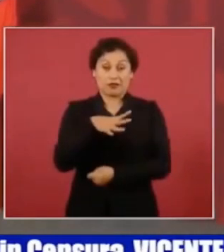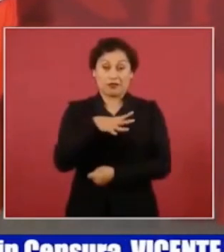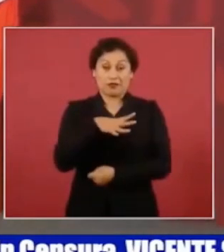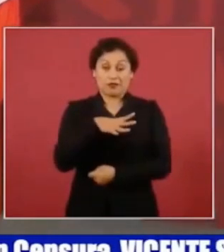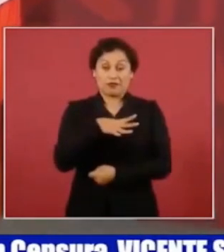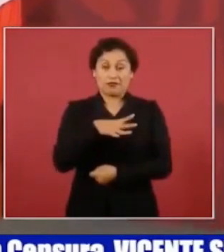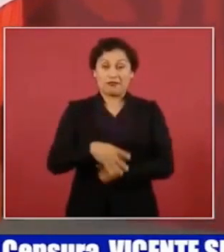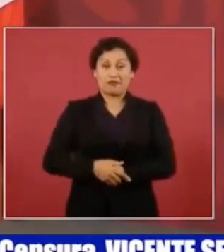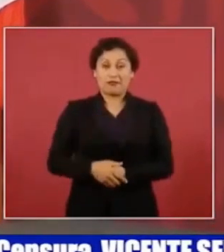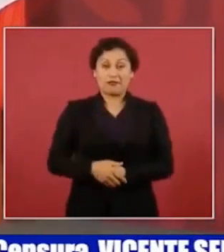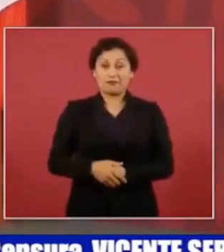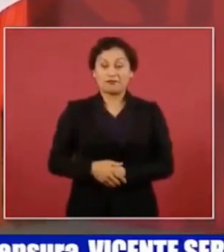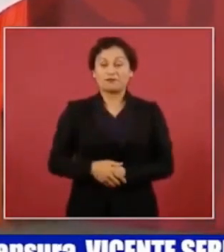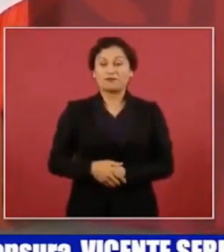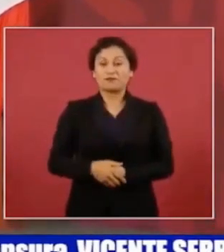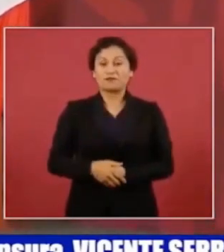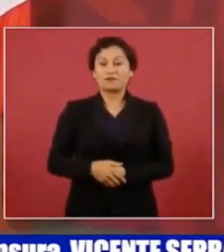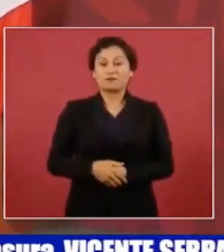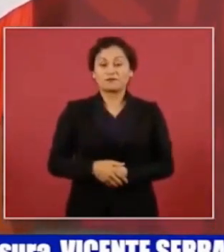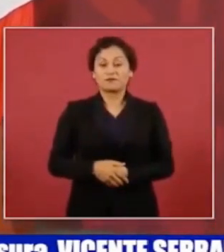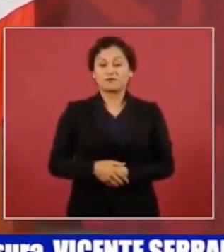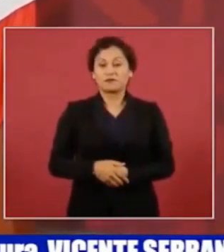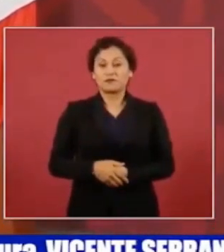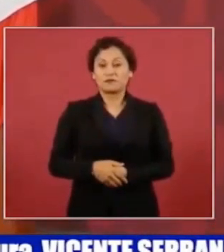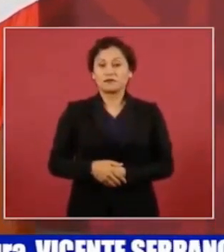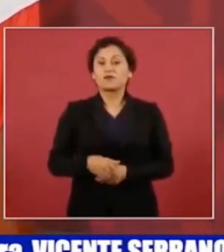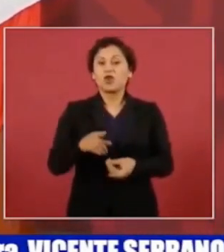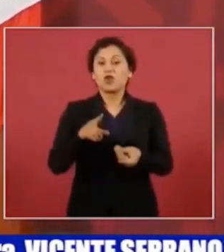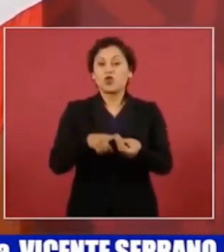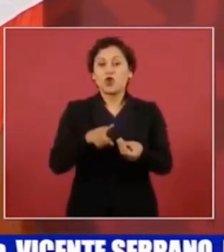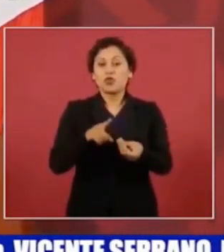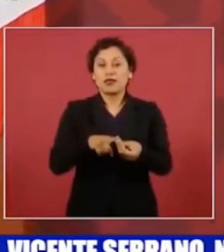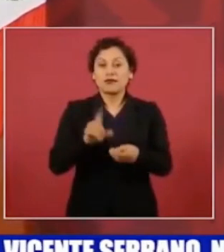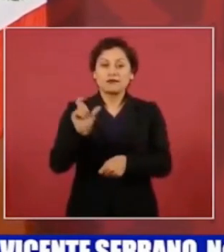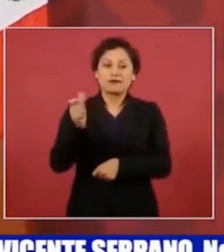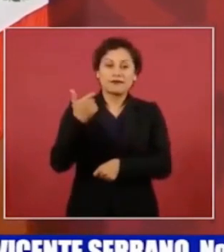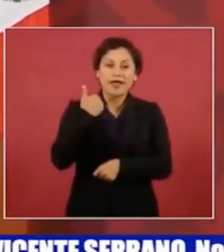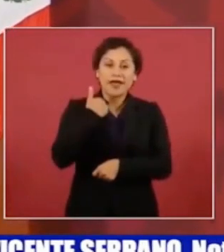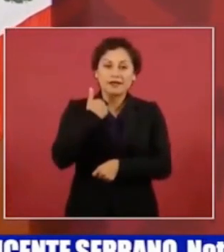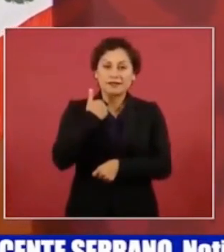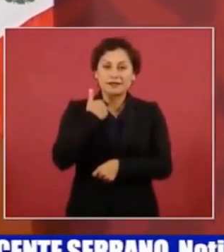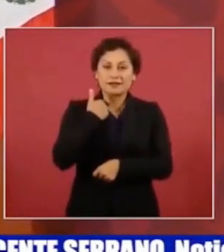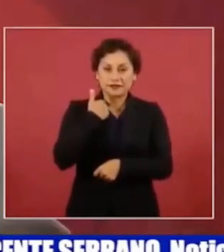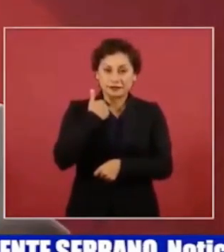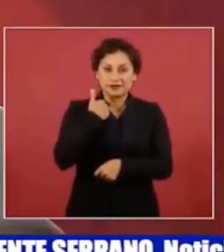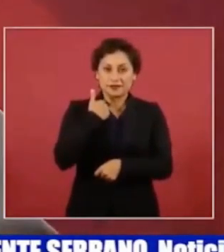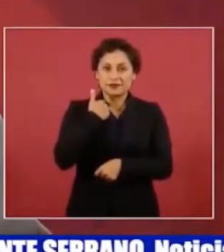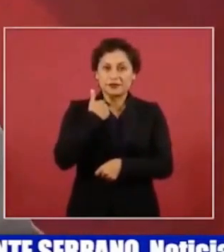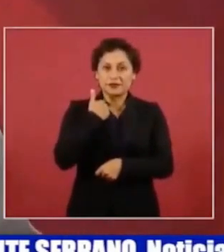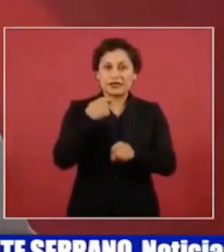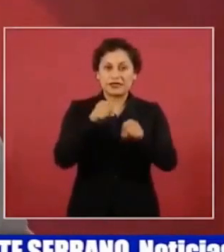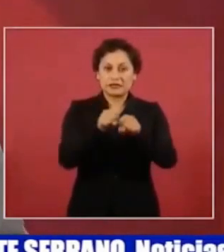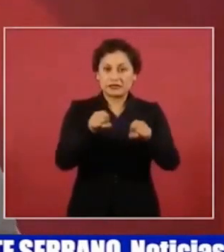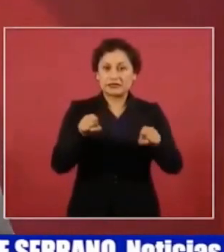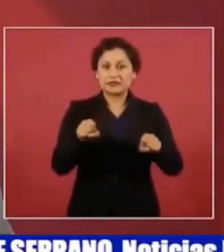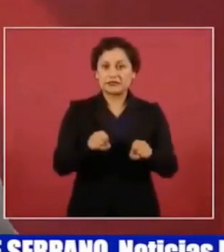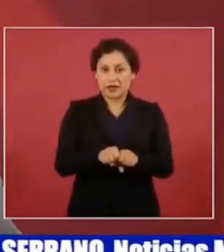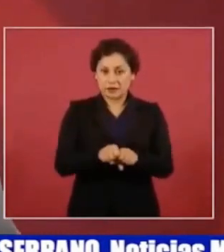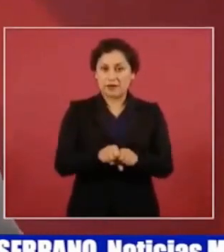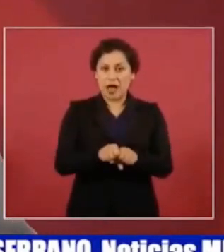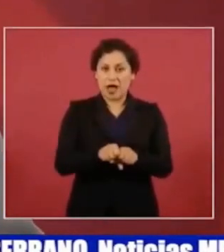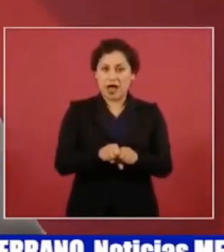en los aparatos del antiguo régimen, los aparatos de control y